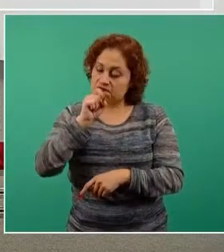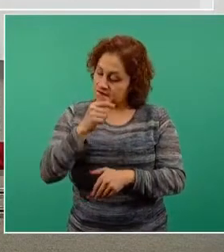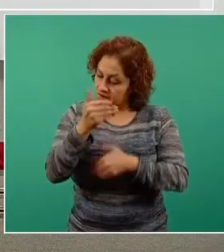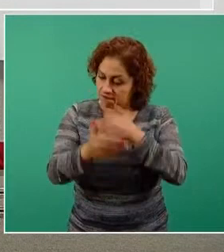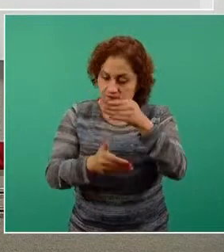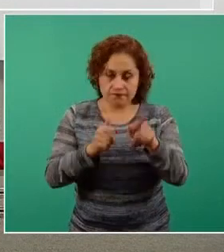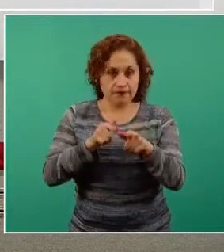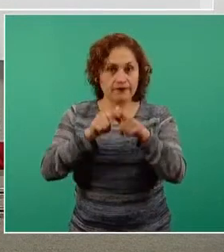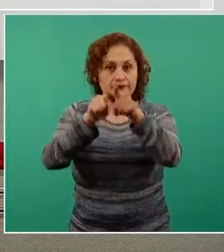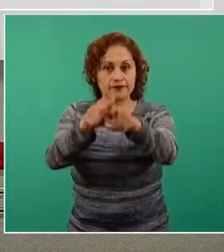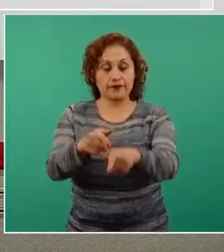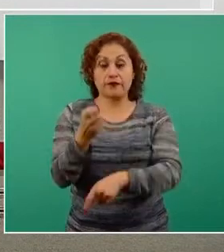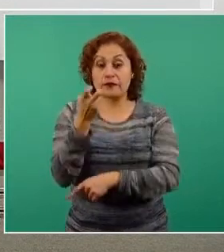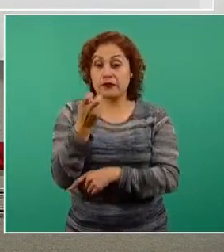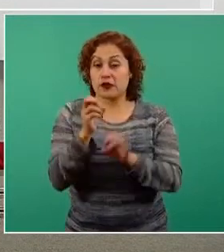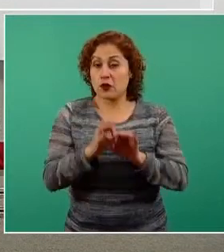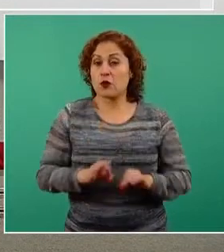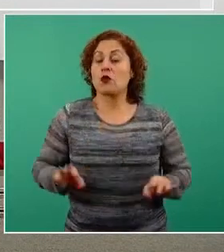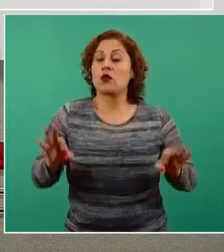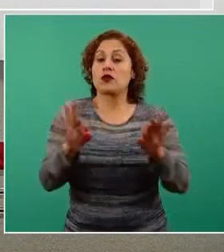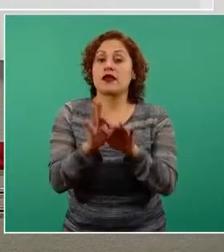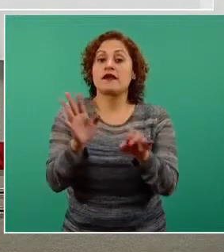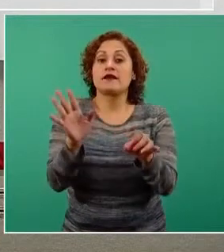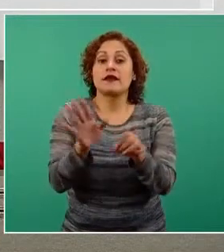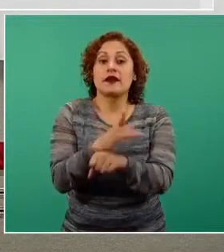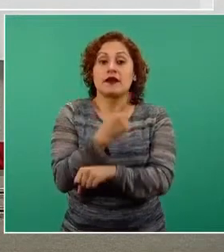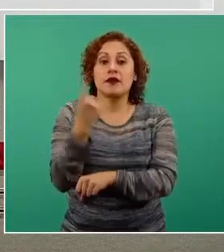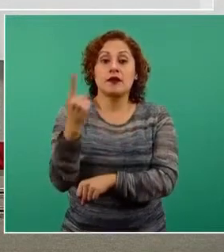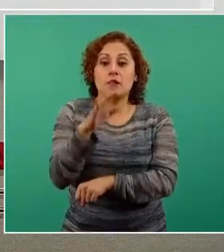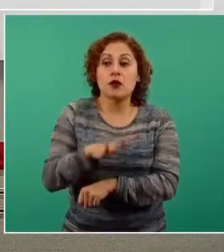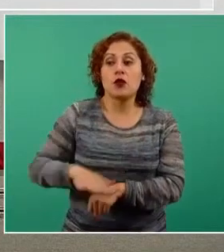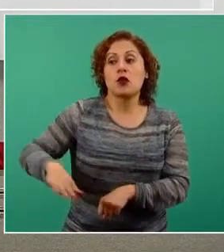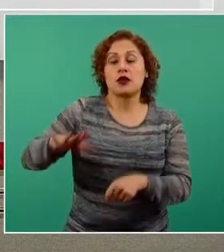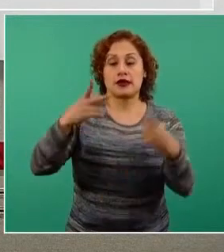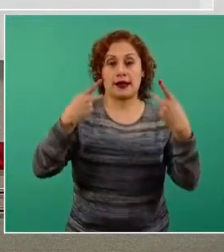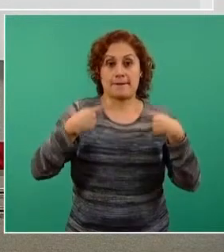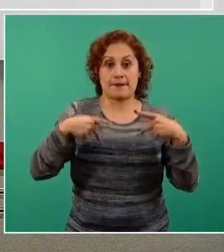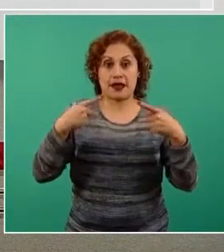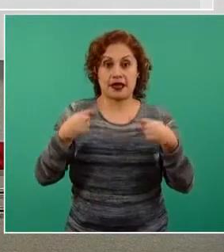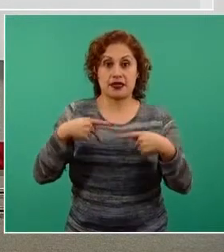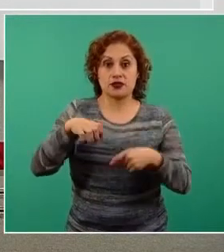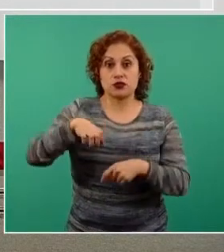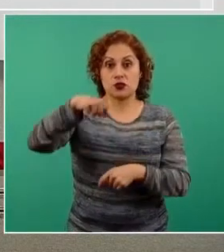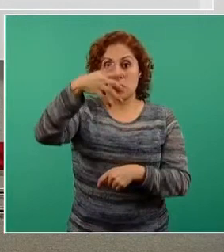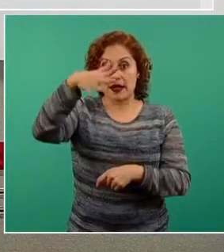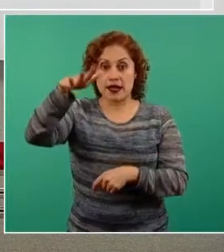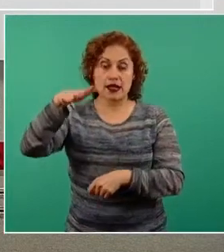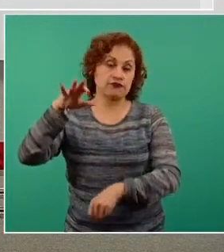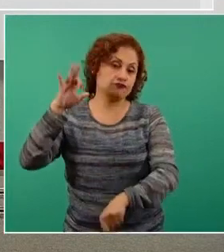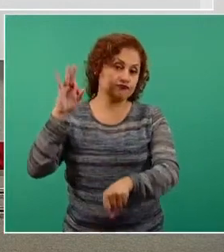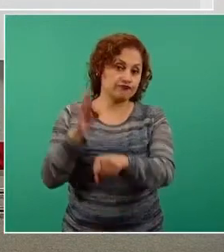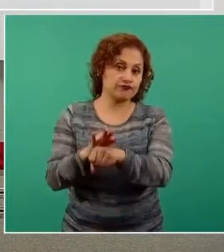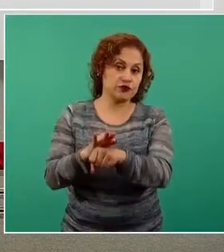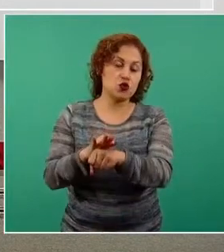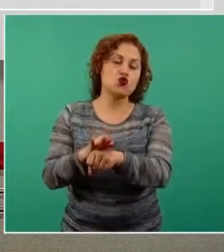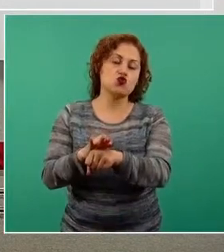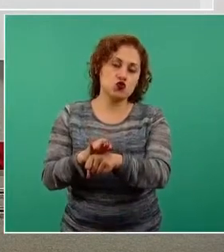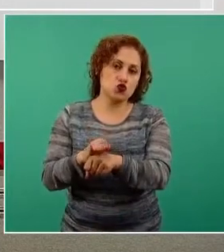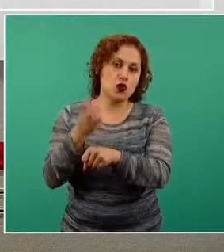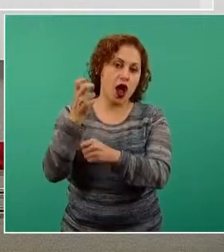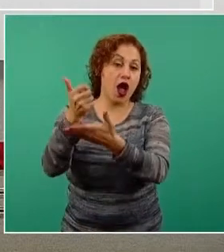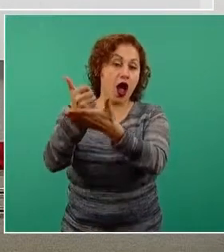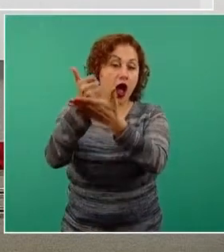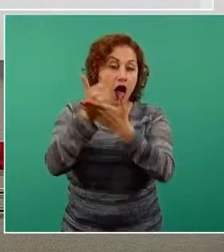Muy importante, porque con este grupo, o al cubrir este grupo, es con el que lograremos disminuir